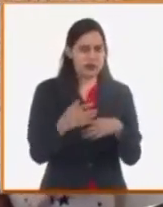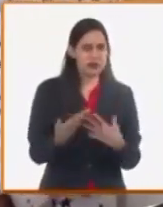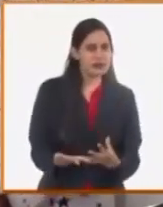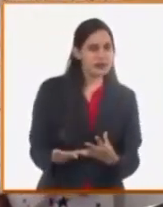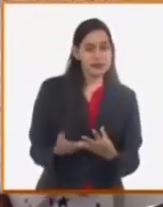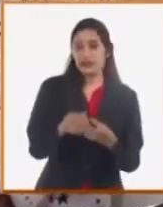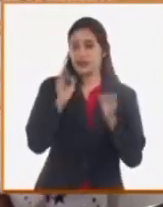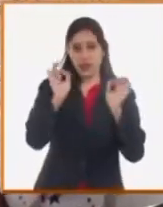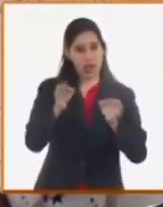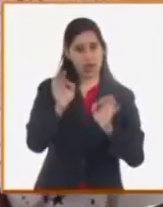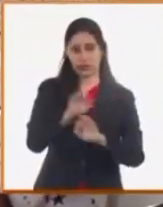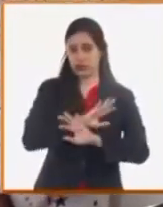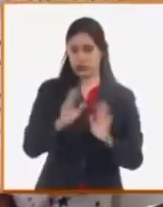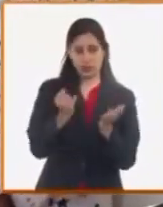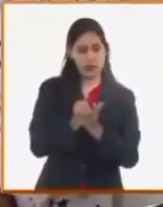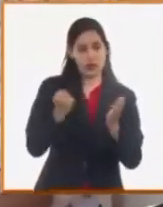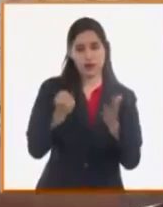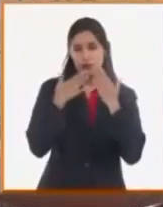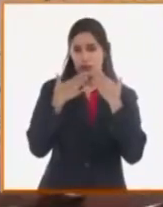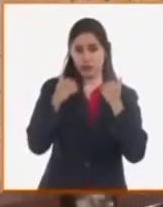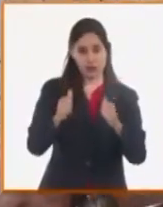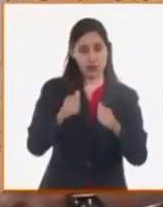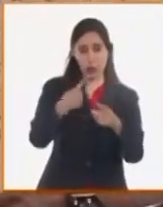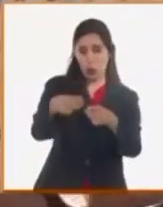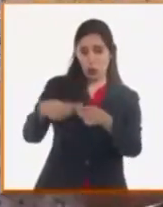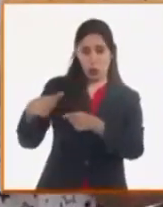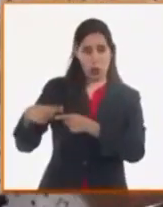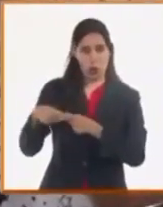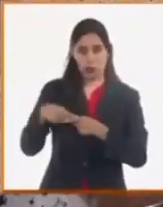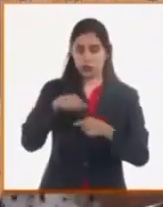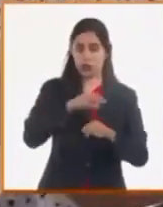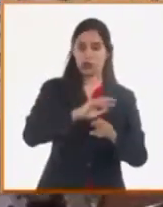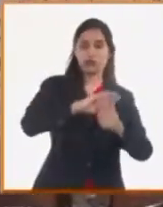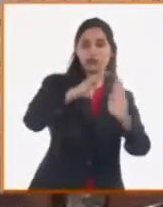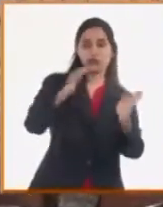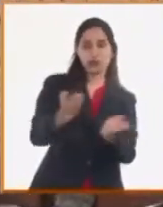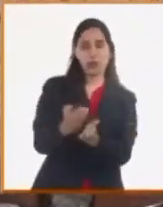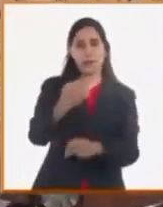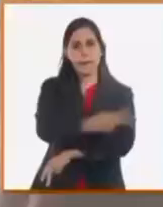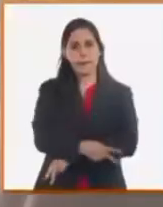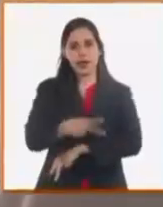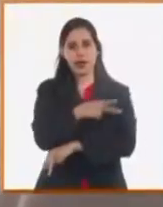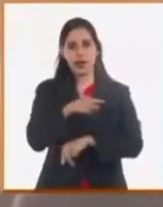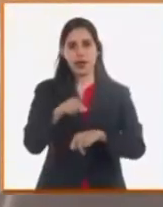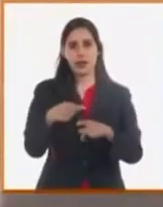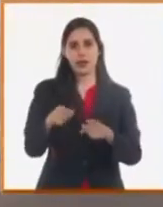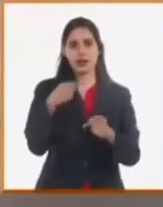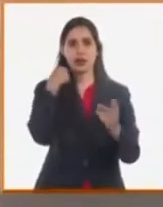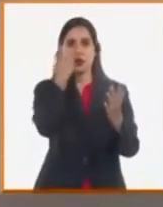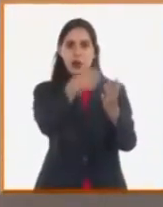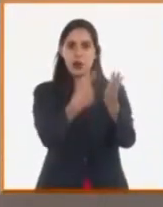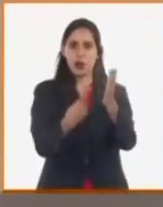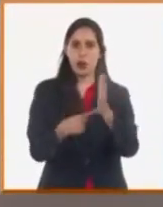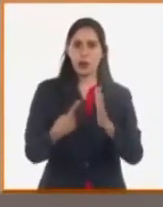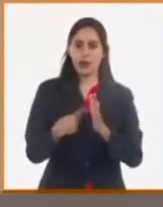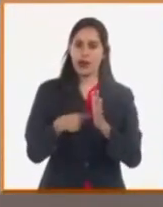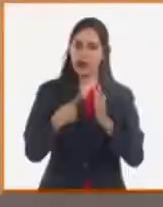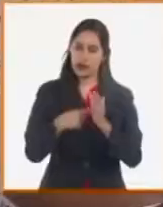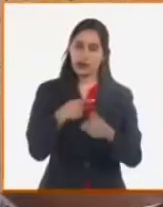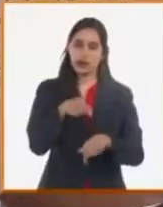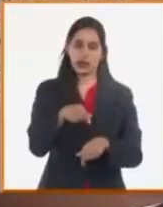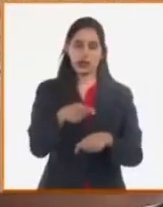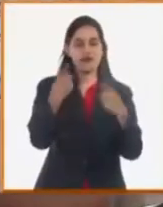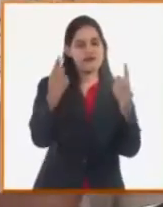los poderes mediáticos del mundo han estigmatizado Esta generación por sus características por su falta de compromiso es lo que se y sobre